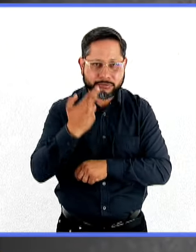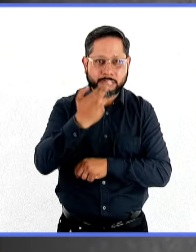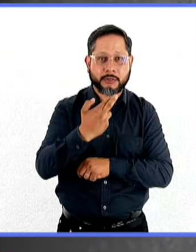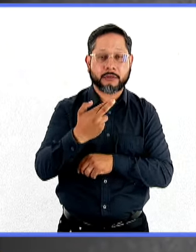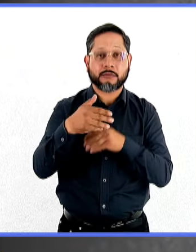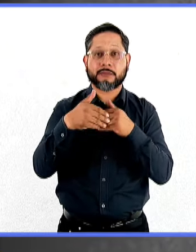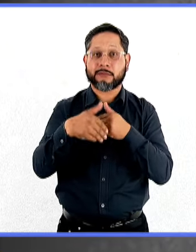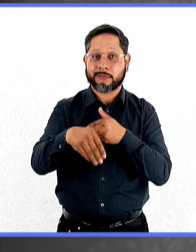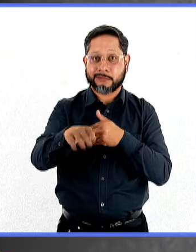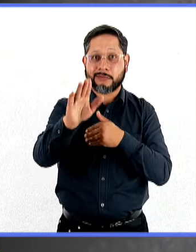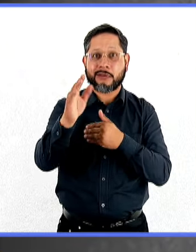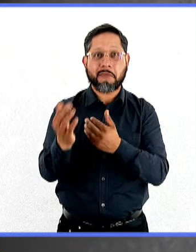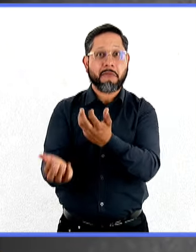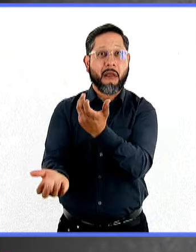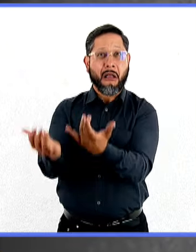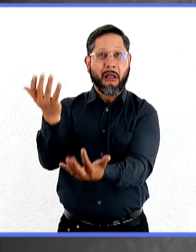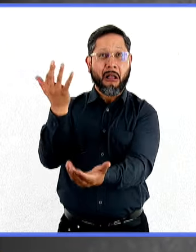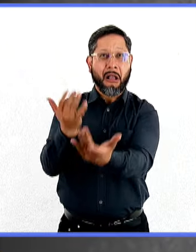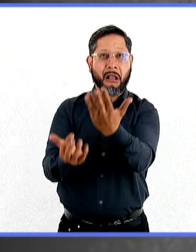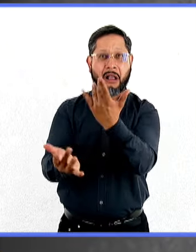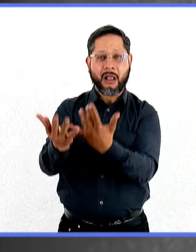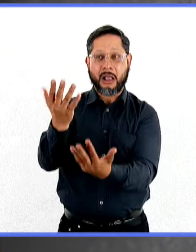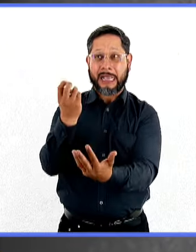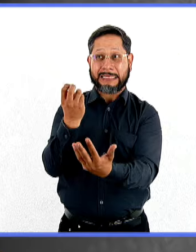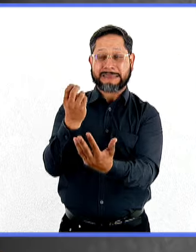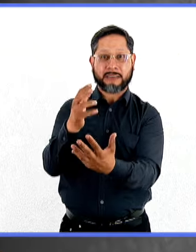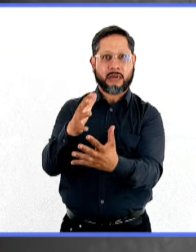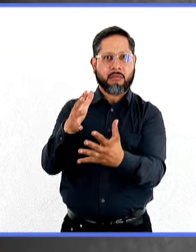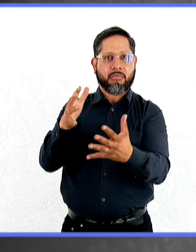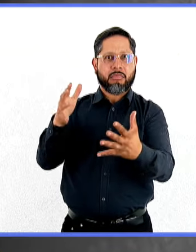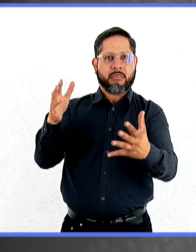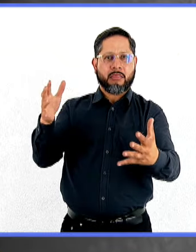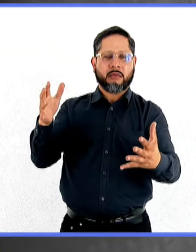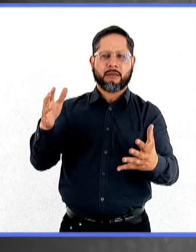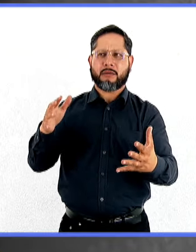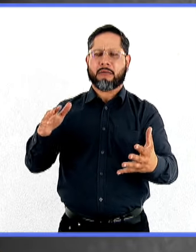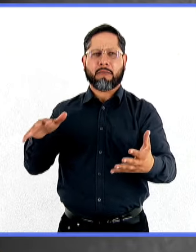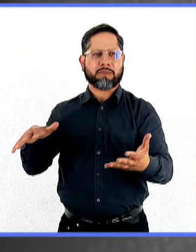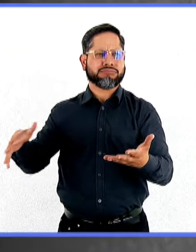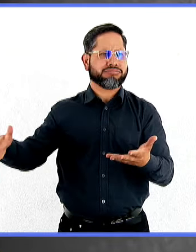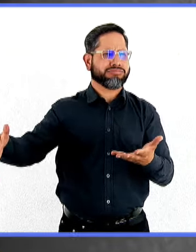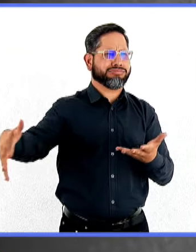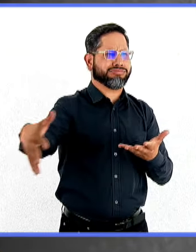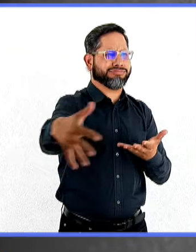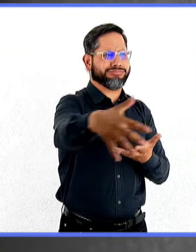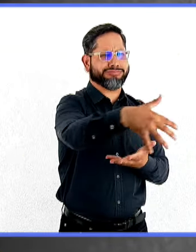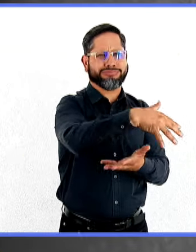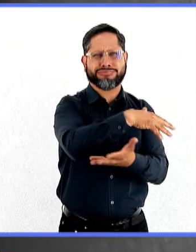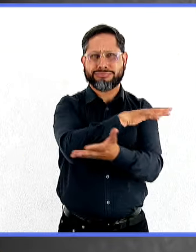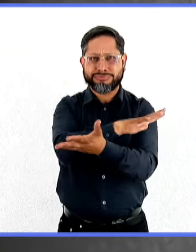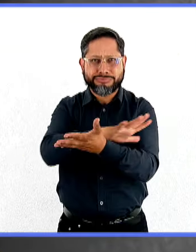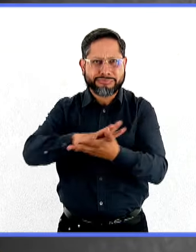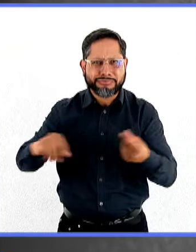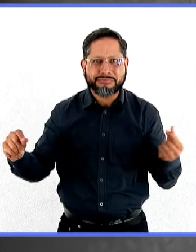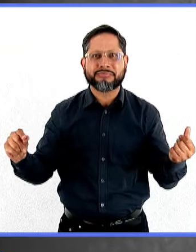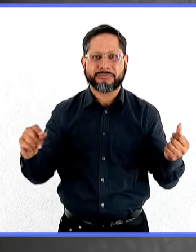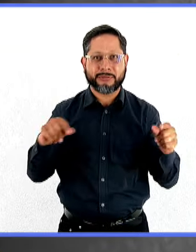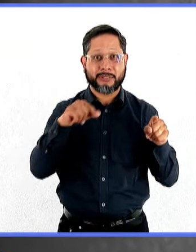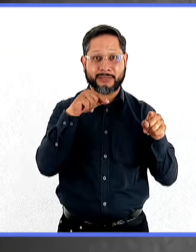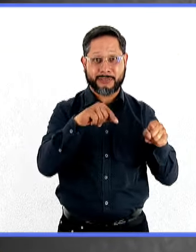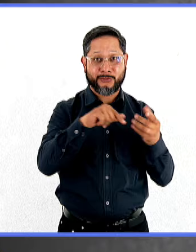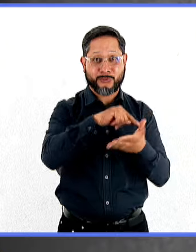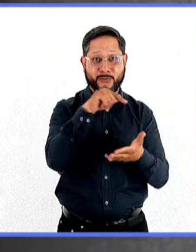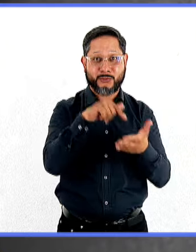plazo los incendios eh relevantes pueden acabar con el ecosistema original de ese